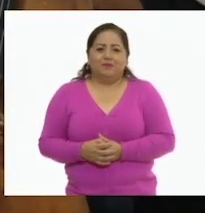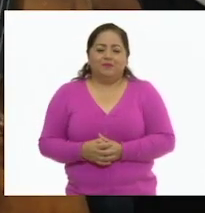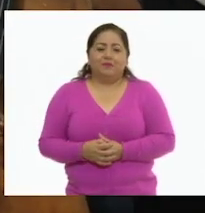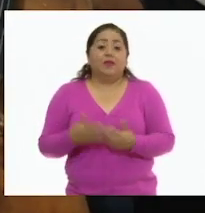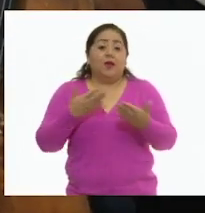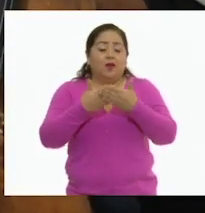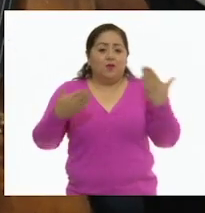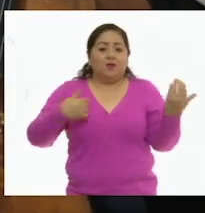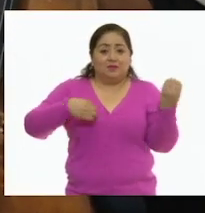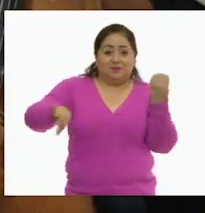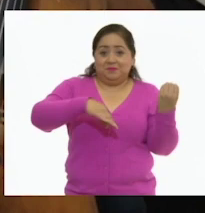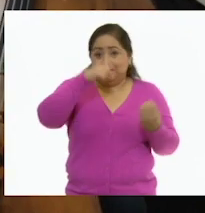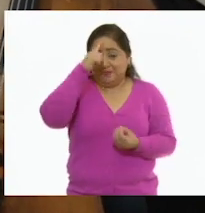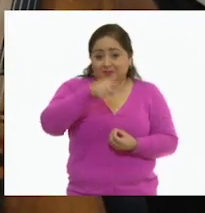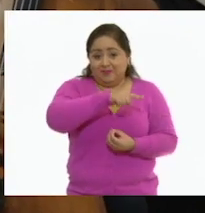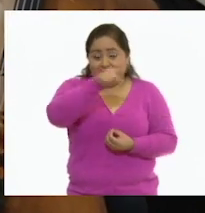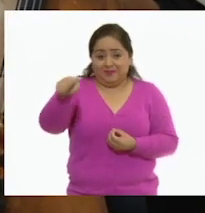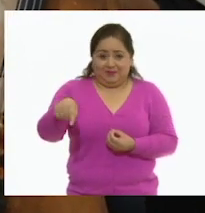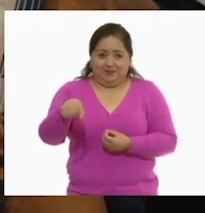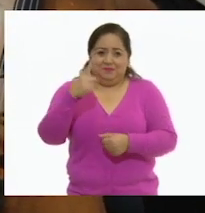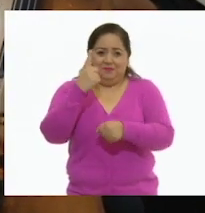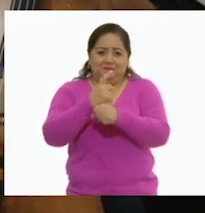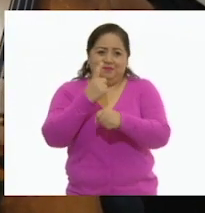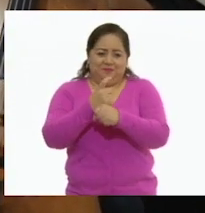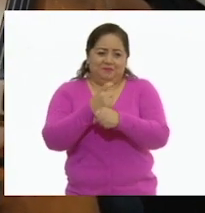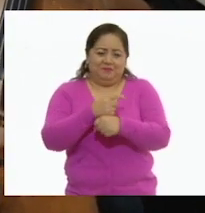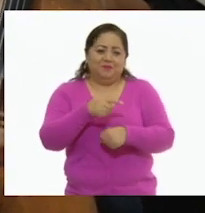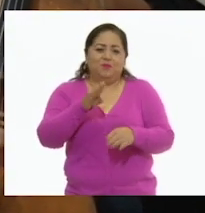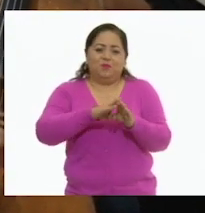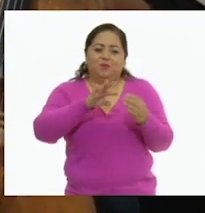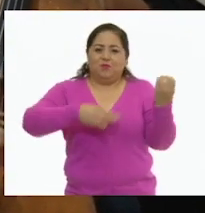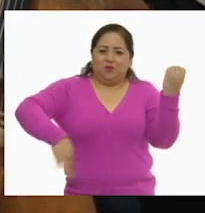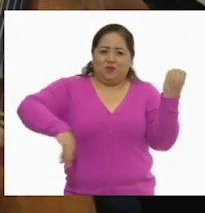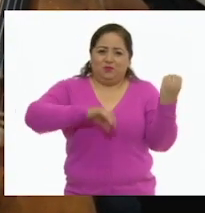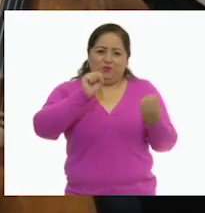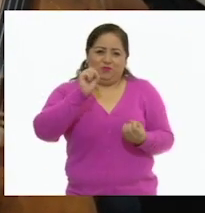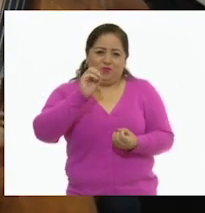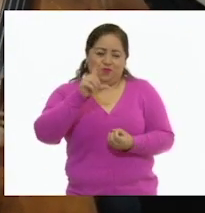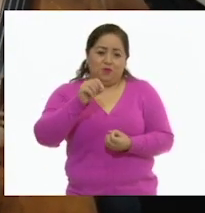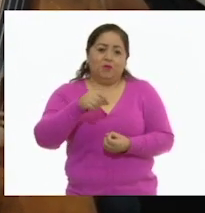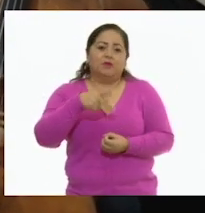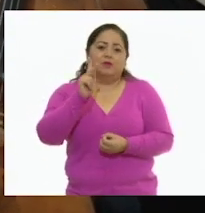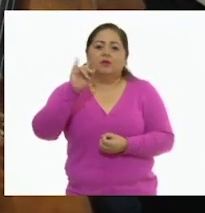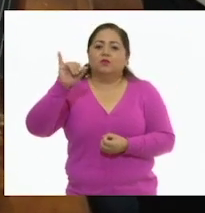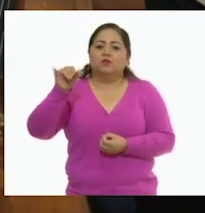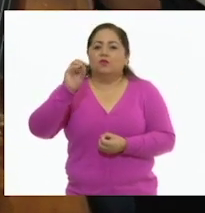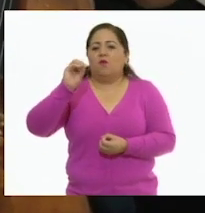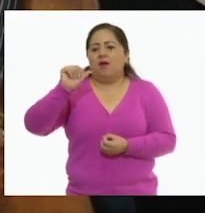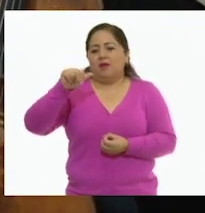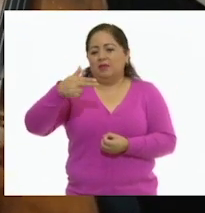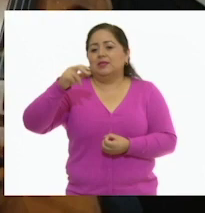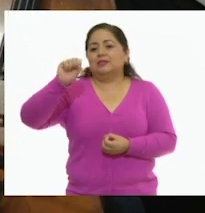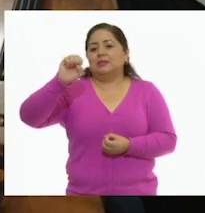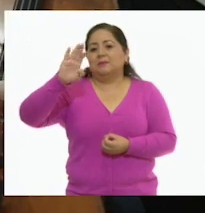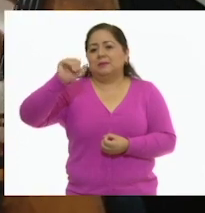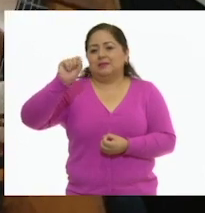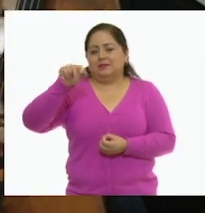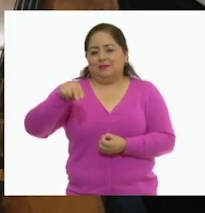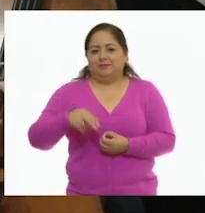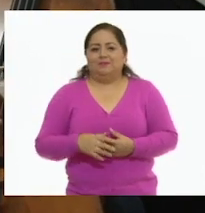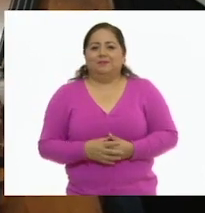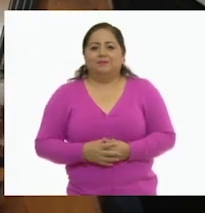Ahora voy a tocar para ustedes el preludio de la primer suite para violonchelo solo de Johann Sebastian Bach.